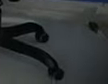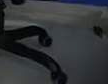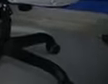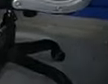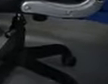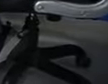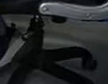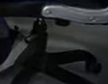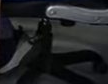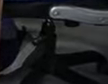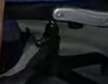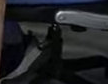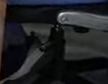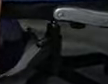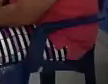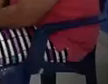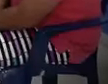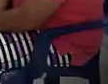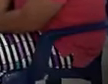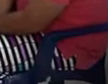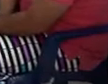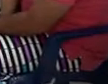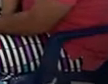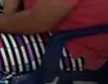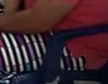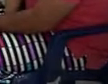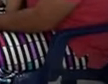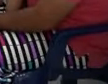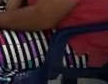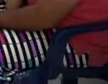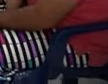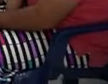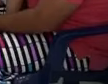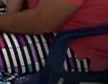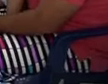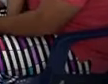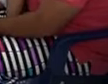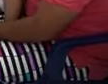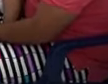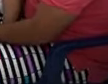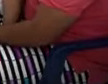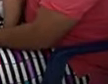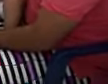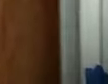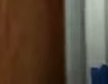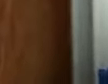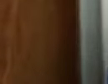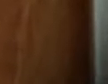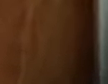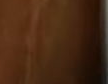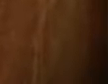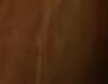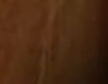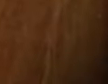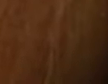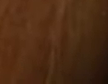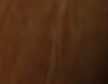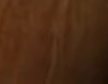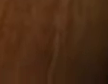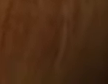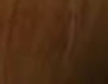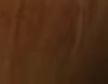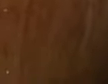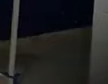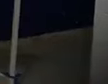un aumento del 8% en el número de autorizaciones. Se garantizaron los servicios de dermatología, neurología y cardiología a